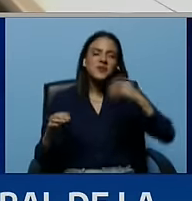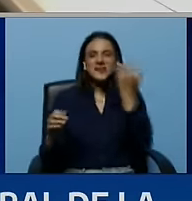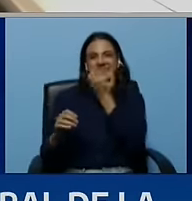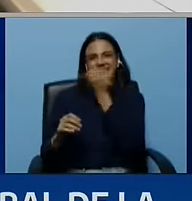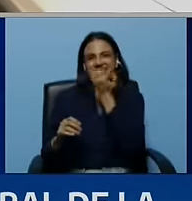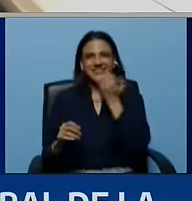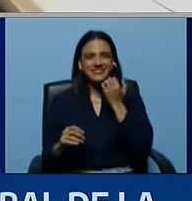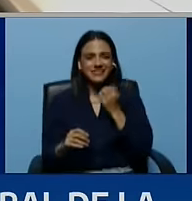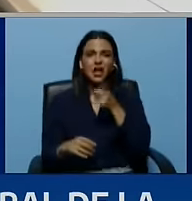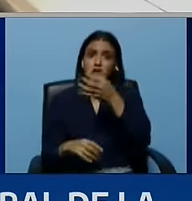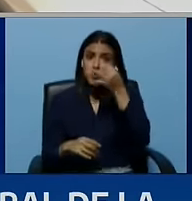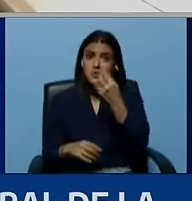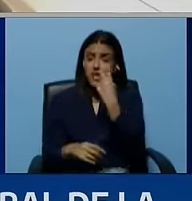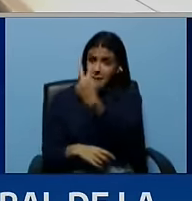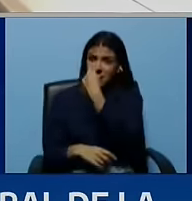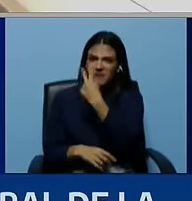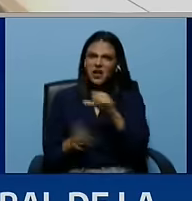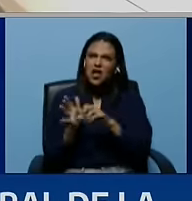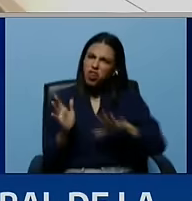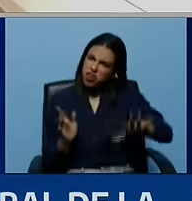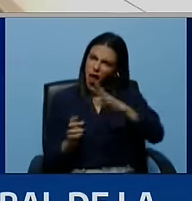¿Tú siempre me ves? ¿Por qué? ¿Dónde?